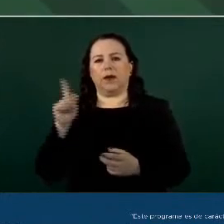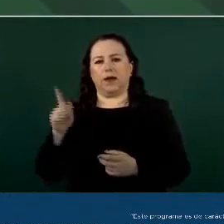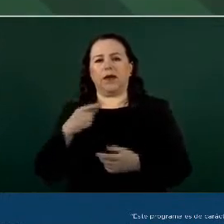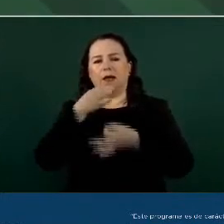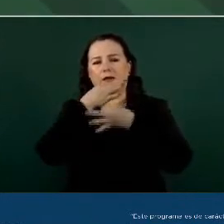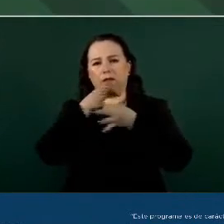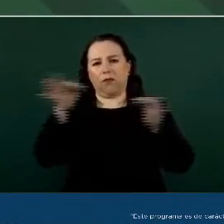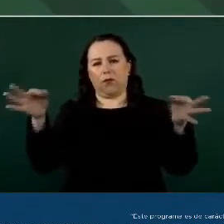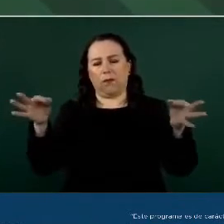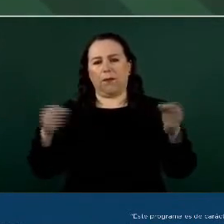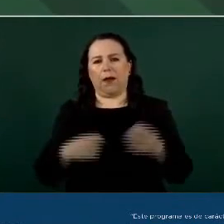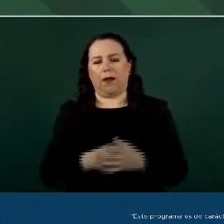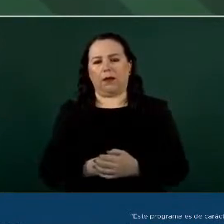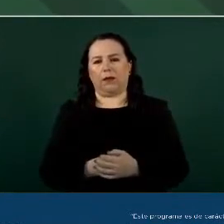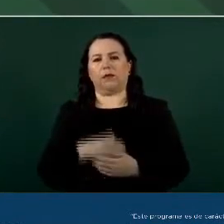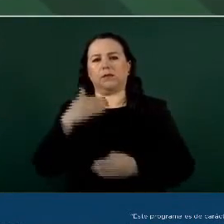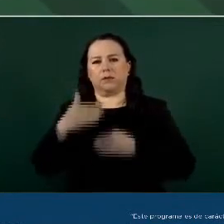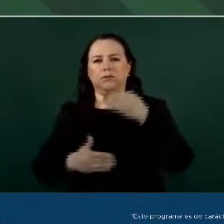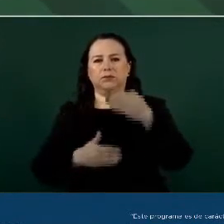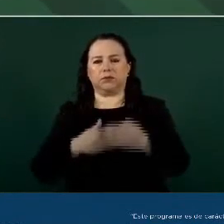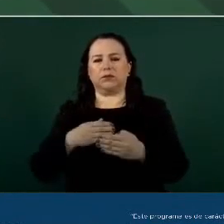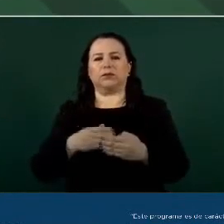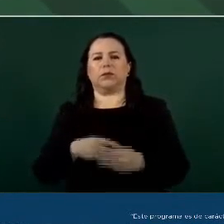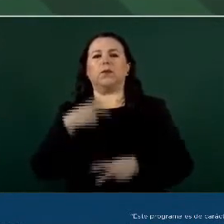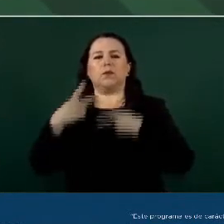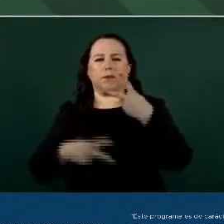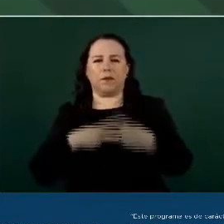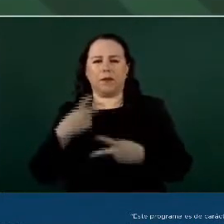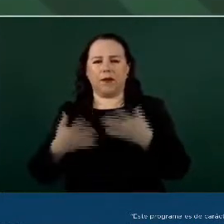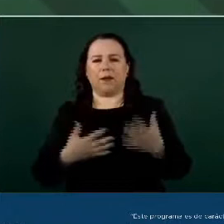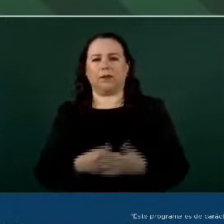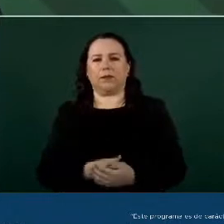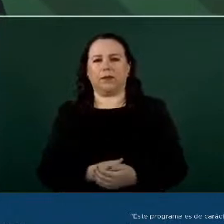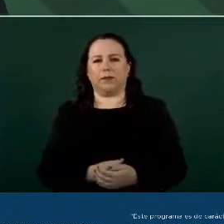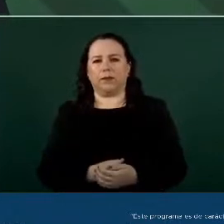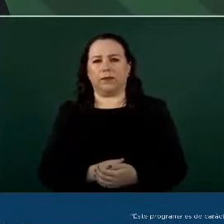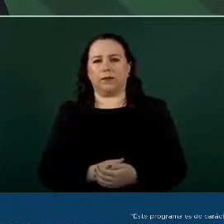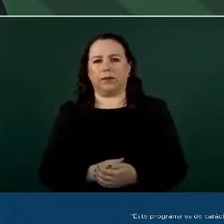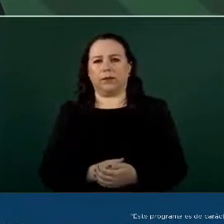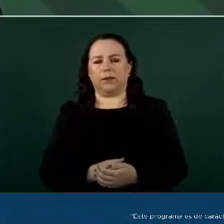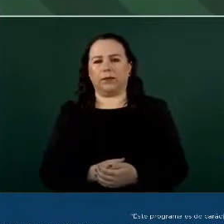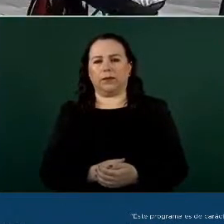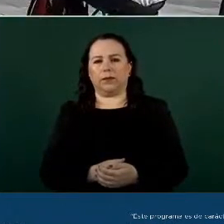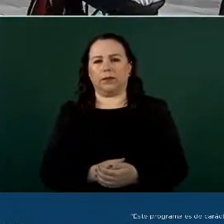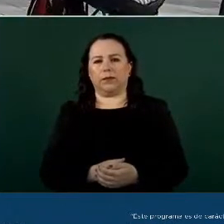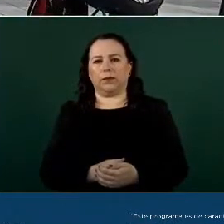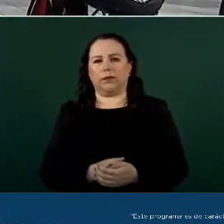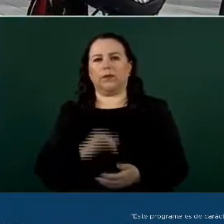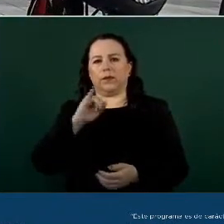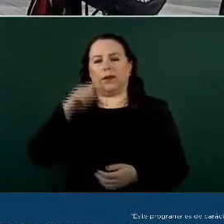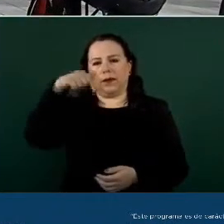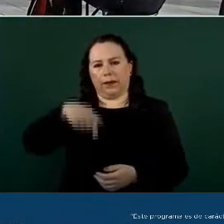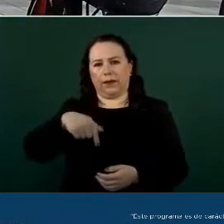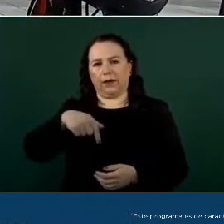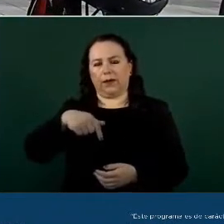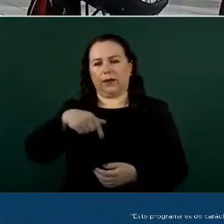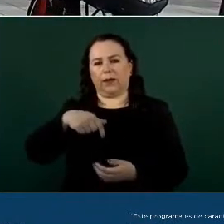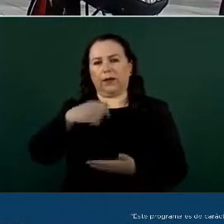cómo vamos en la franja fronteriza y en especial en Ciudad Juárez.